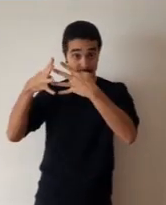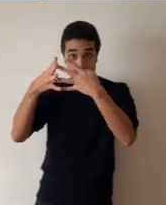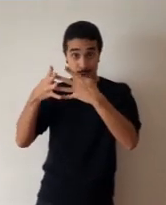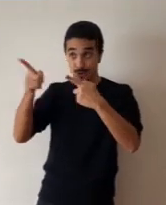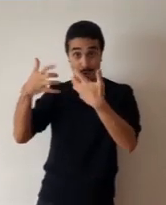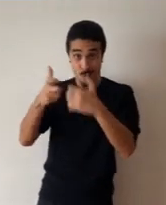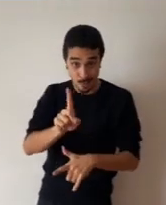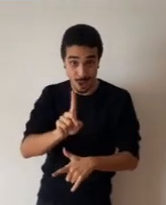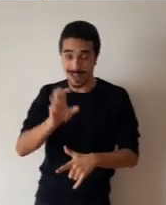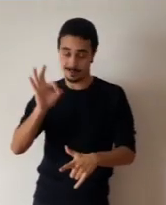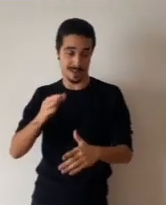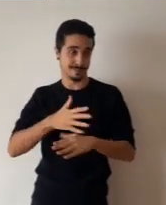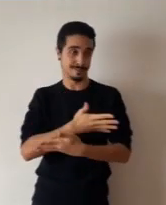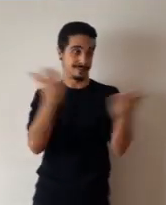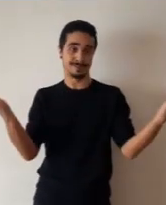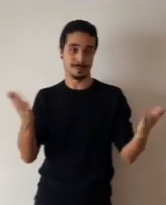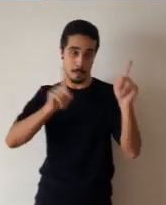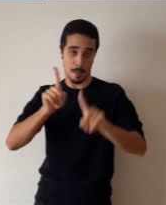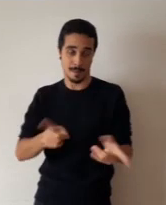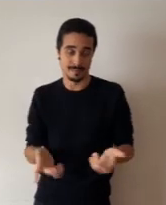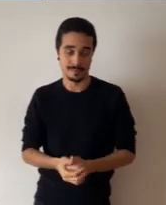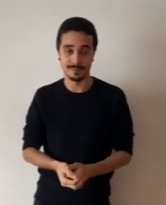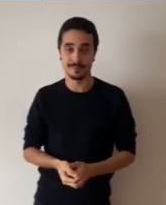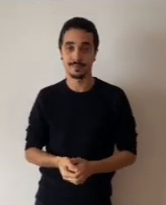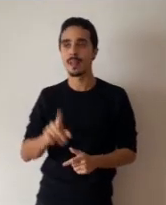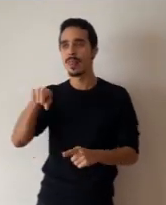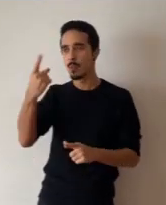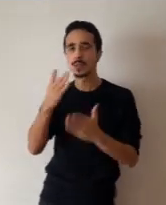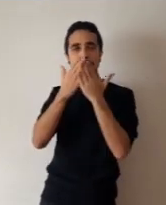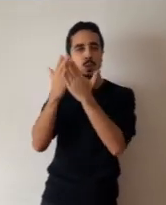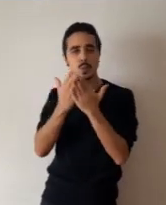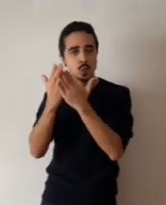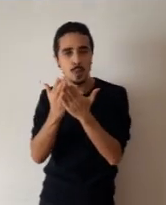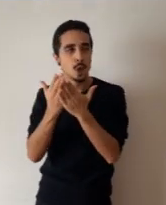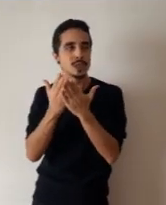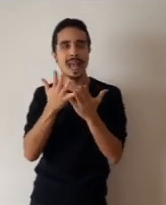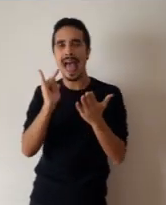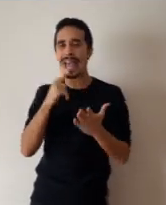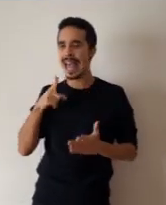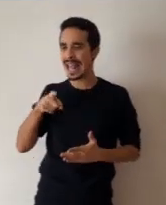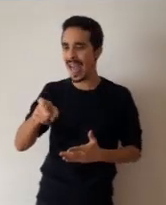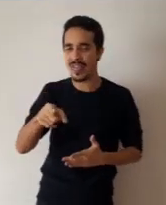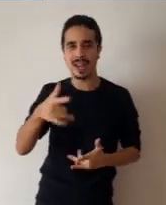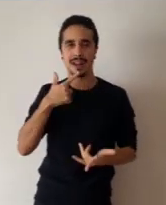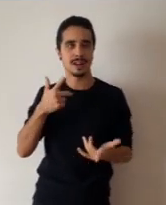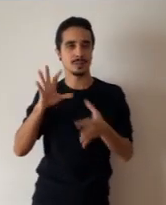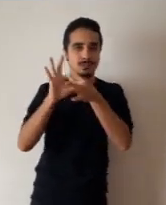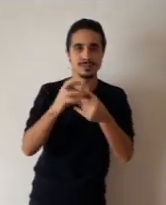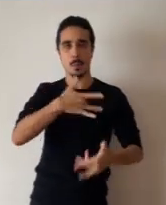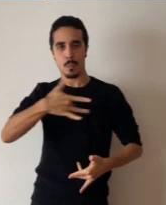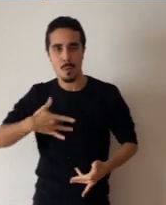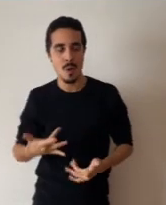Y claro, una insulina que no sale adelante en Estados Unidos ya tiene problemas. Y después salieron algunos estudios diciendo que